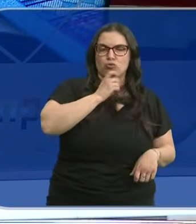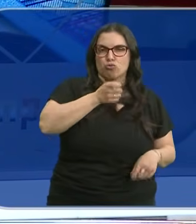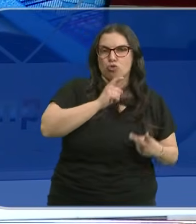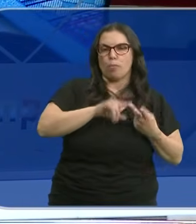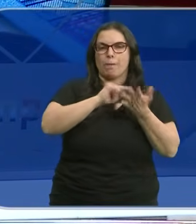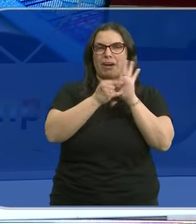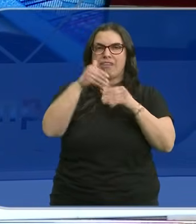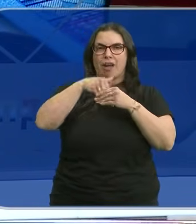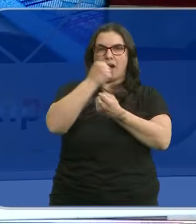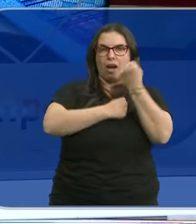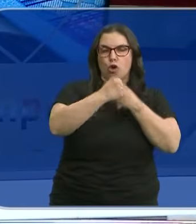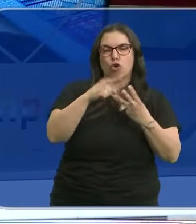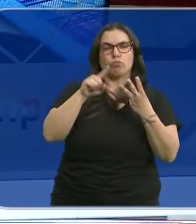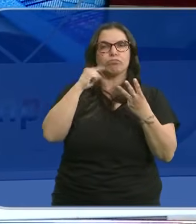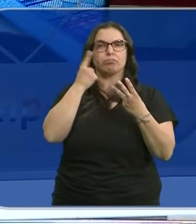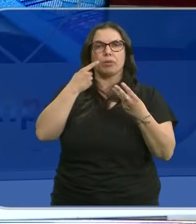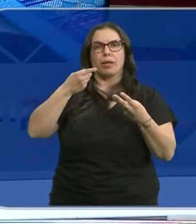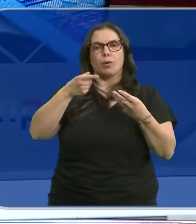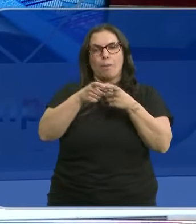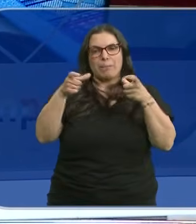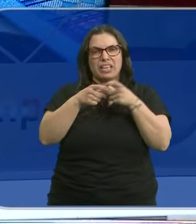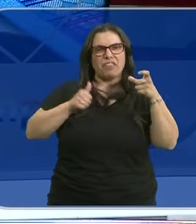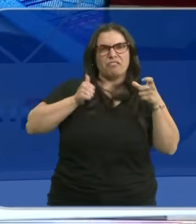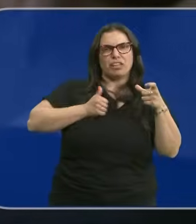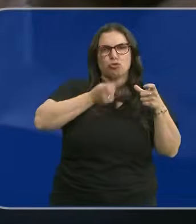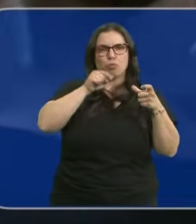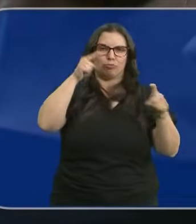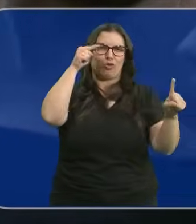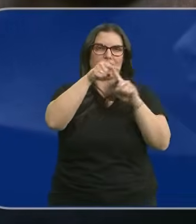o a detectar billetes falsos son algunos de sus objetivos.